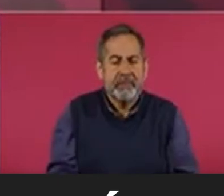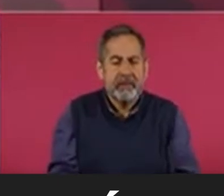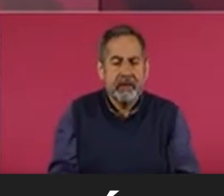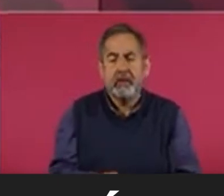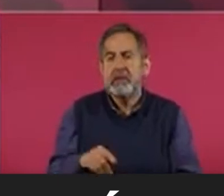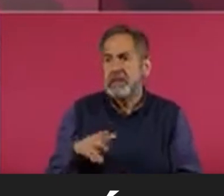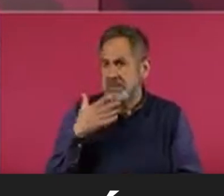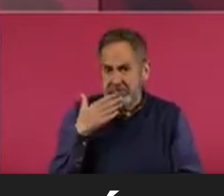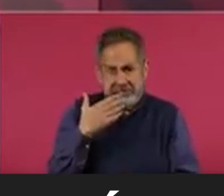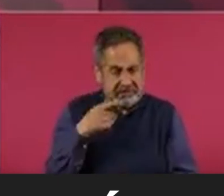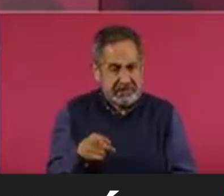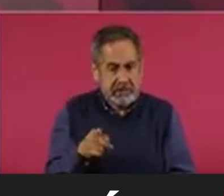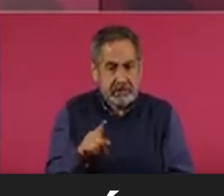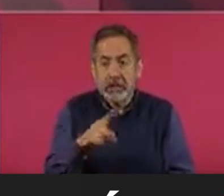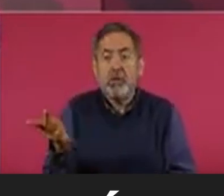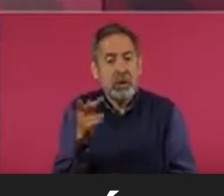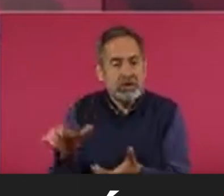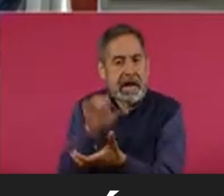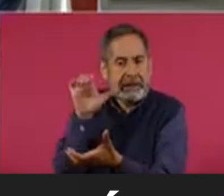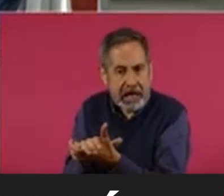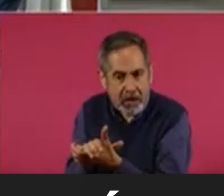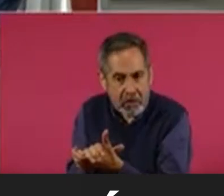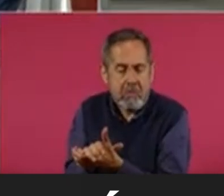Y luego se casaron.